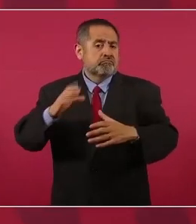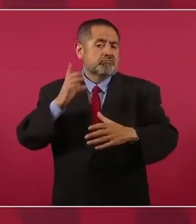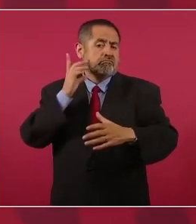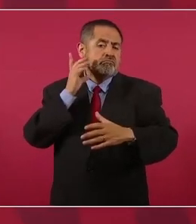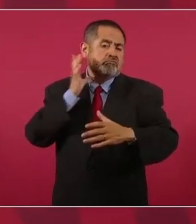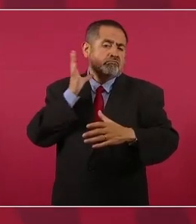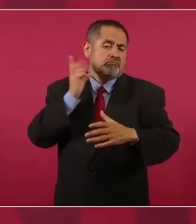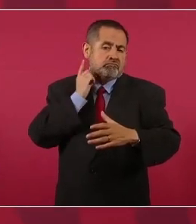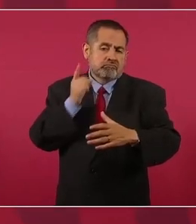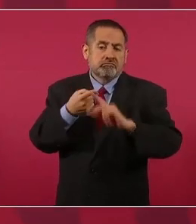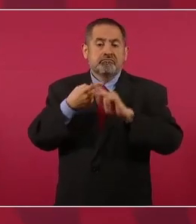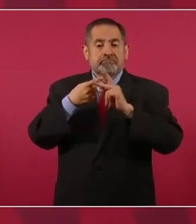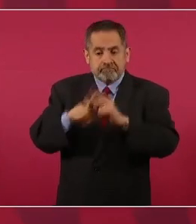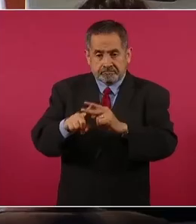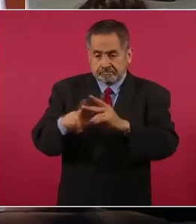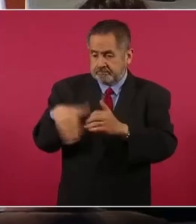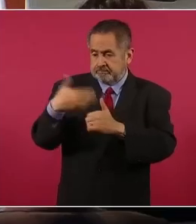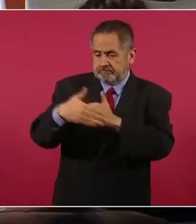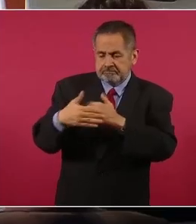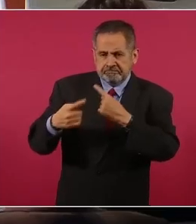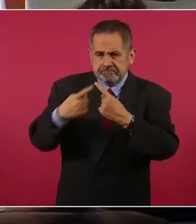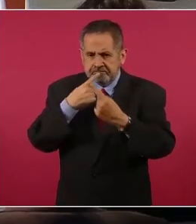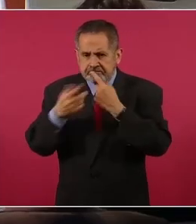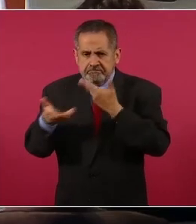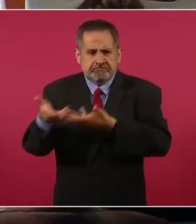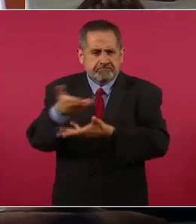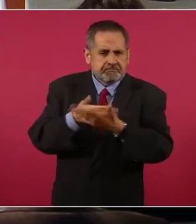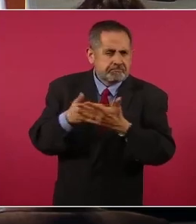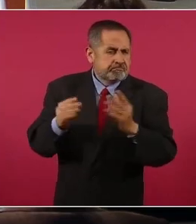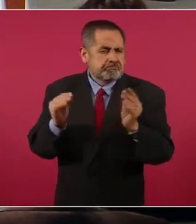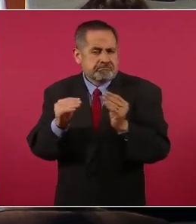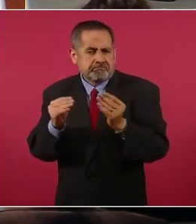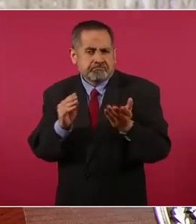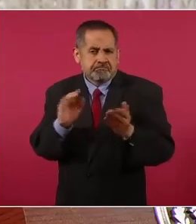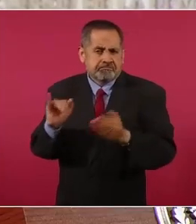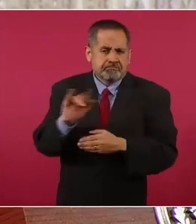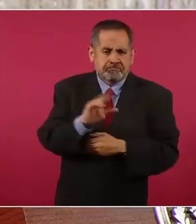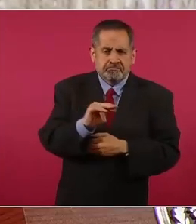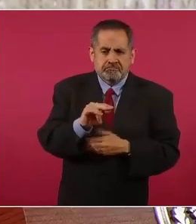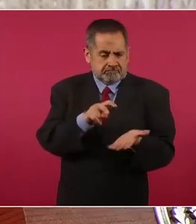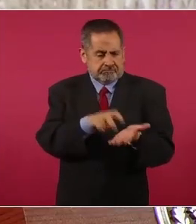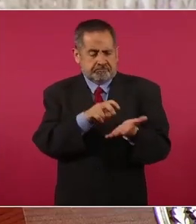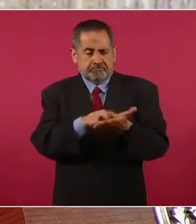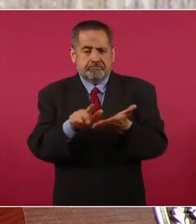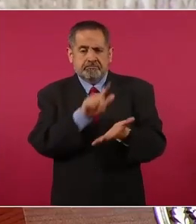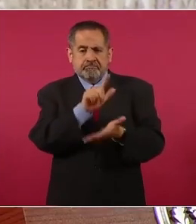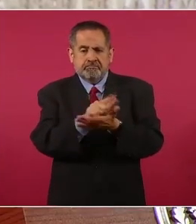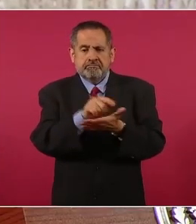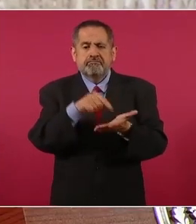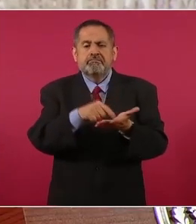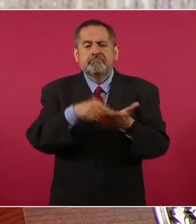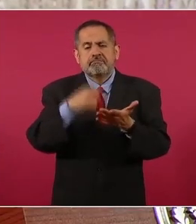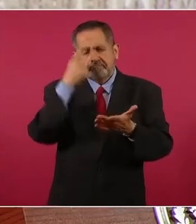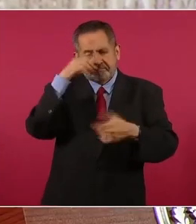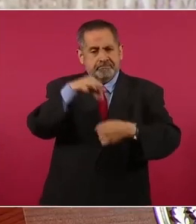a entrar a debate lo de la reforma electoral.